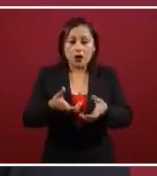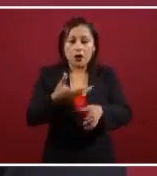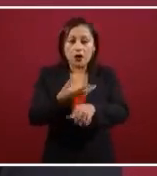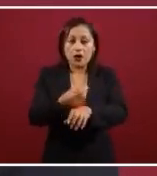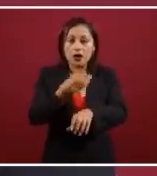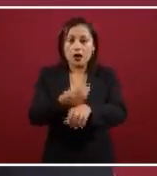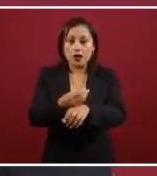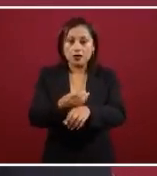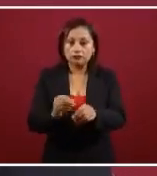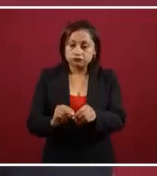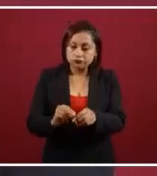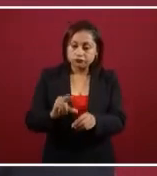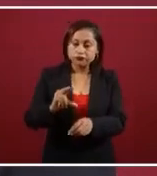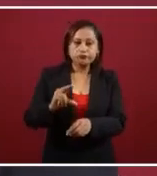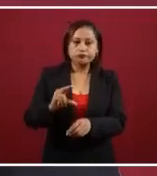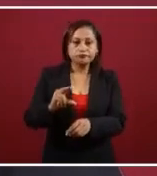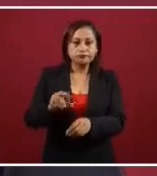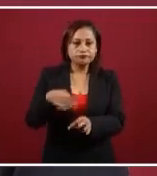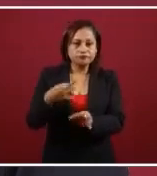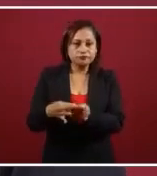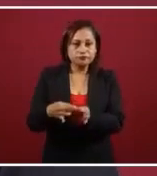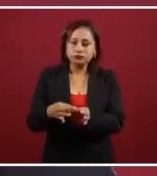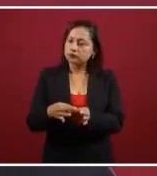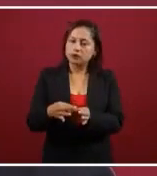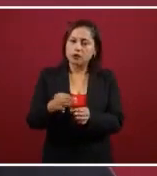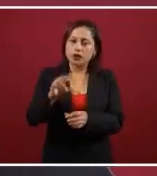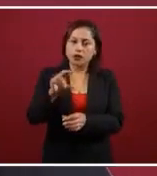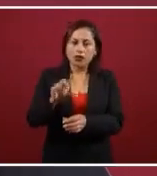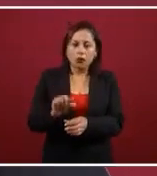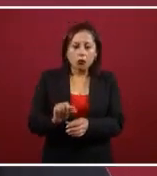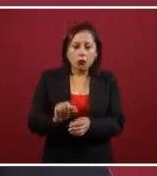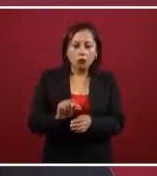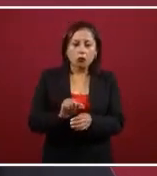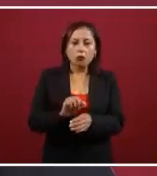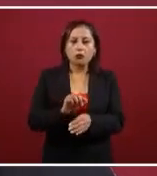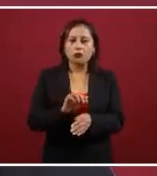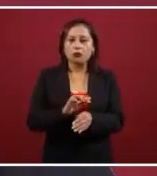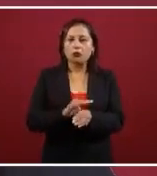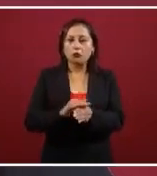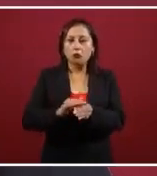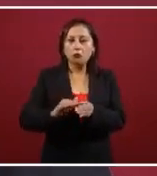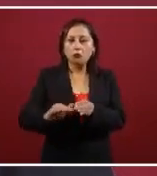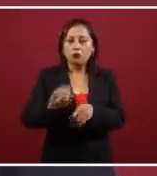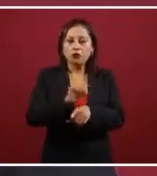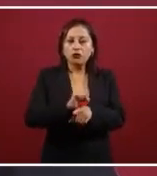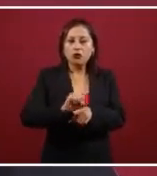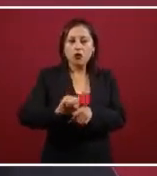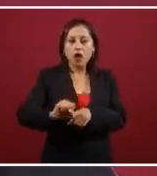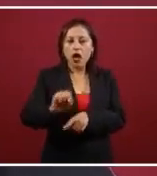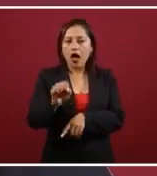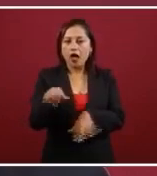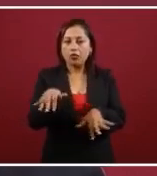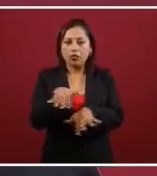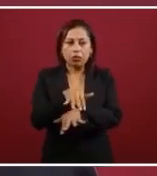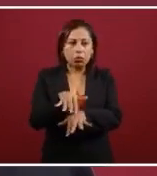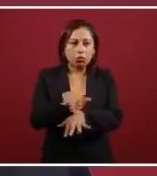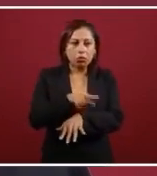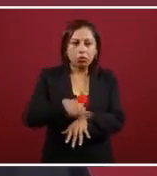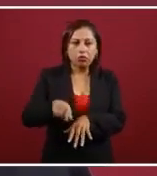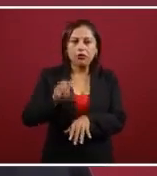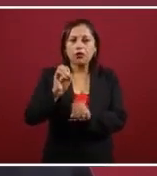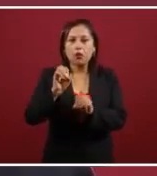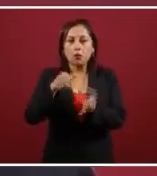suficiente, sino le van a poner una capita, lo van a pintar nada